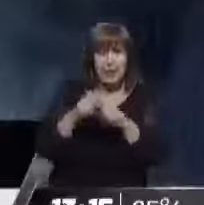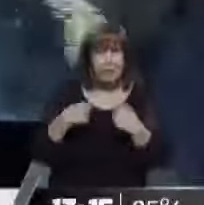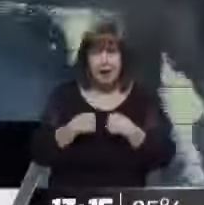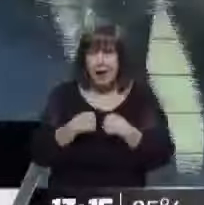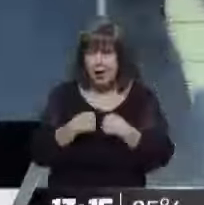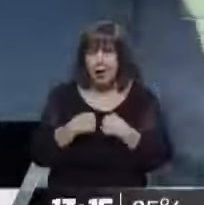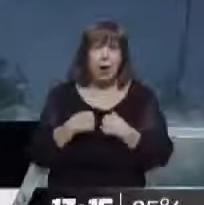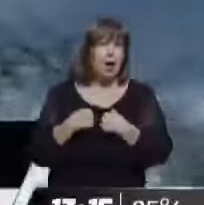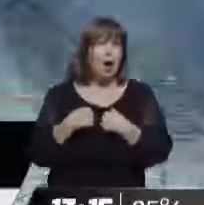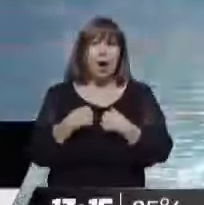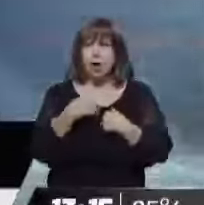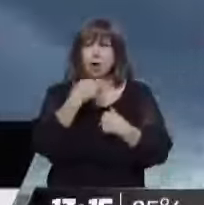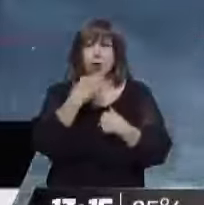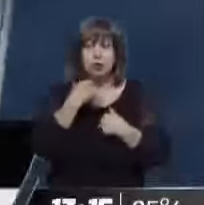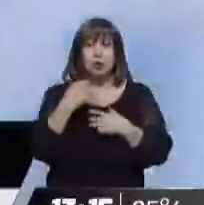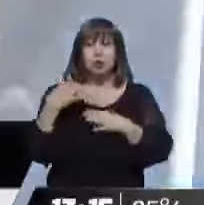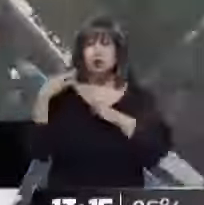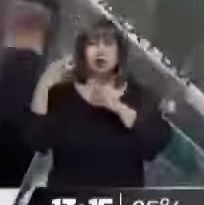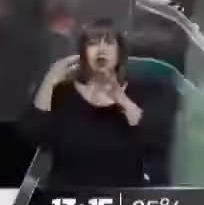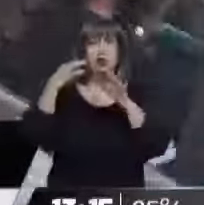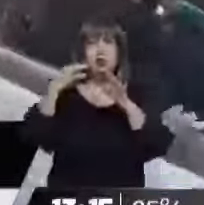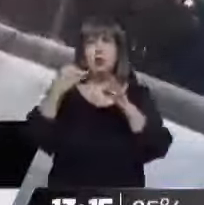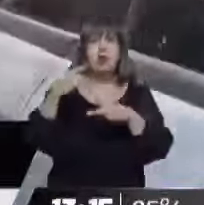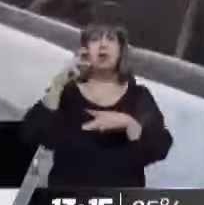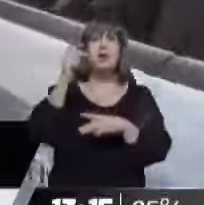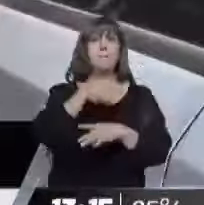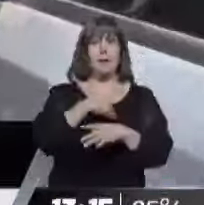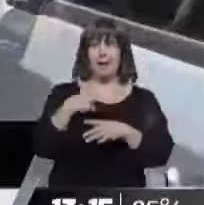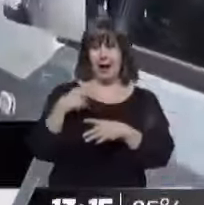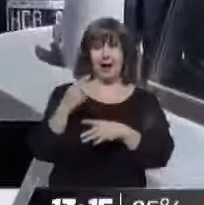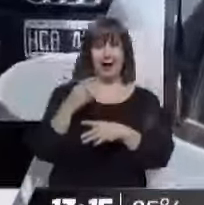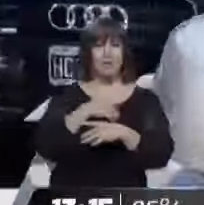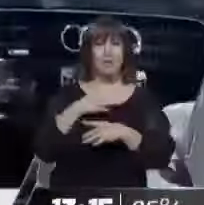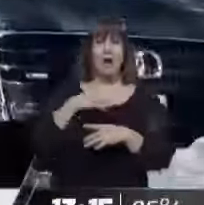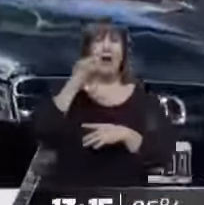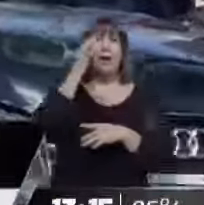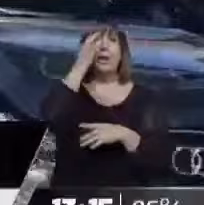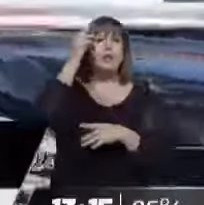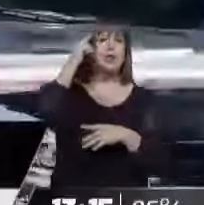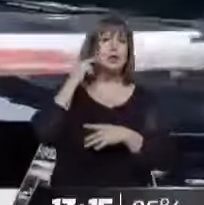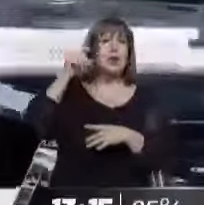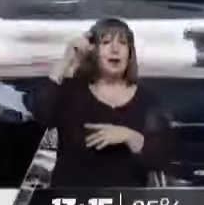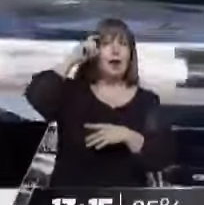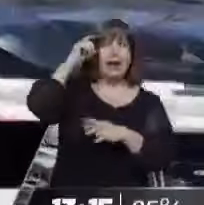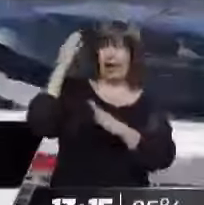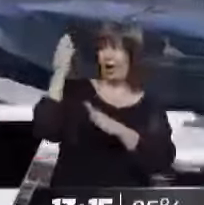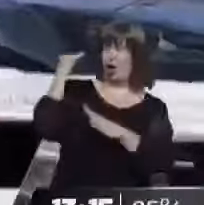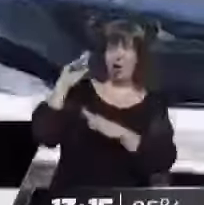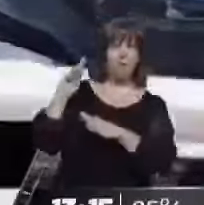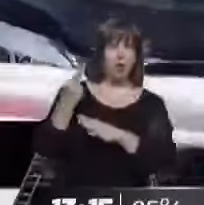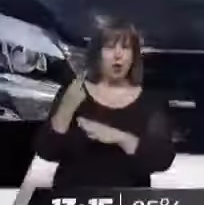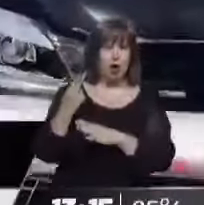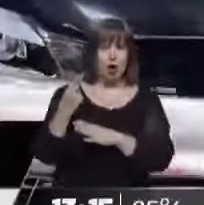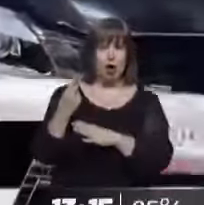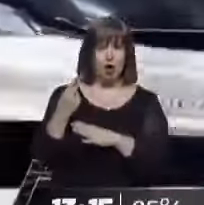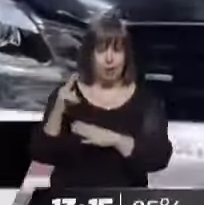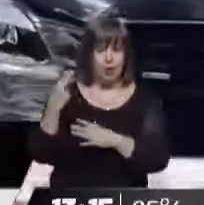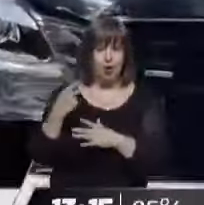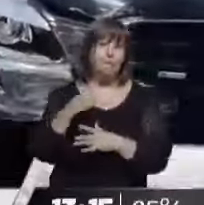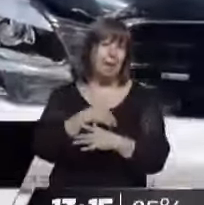Sí. El 29 de enero falleció mi mamá. Los dos estábamos de vacaciones y nada. ¿Qué edad de los hermanos,